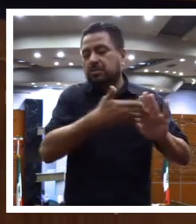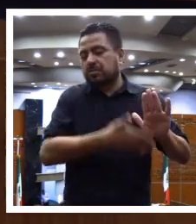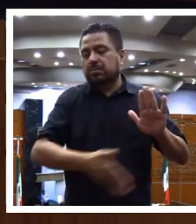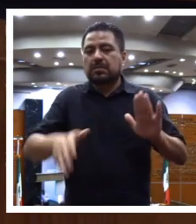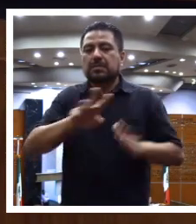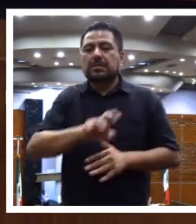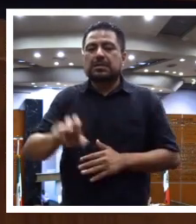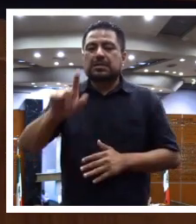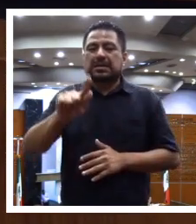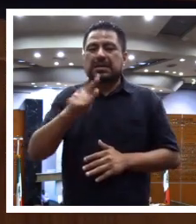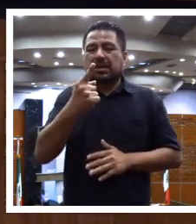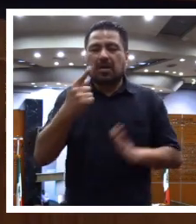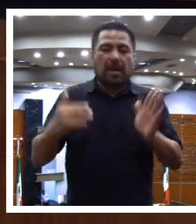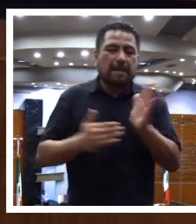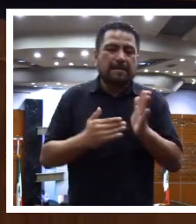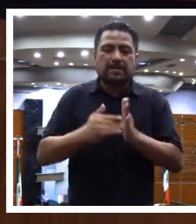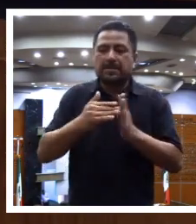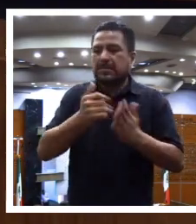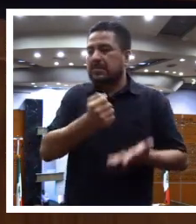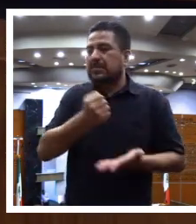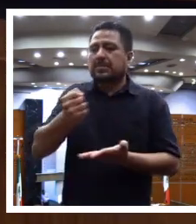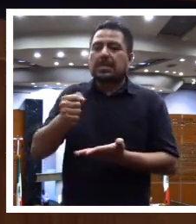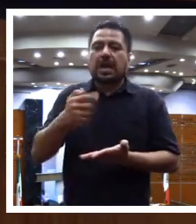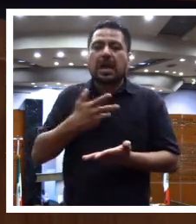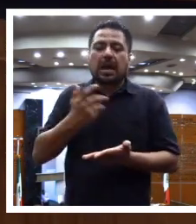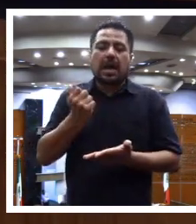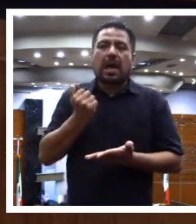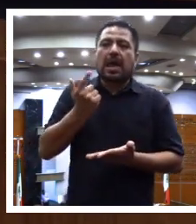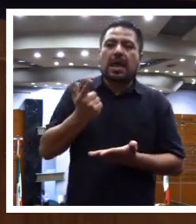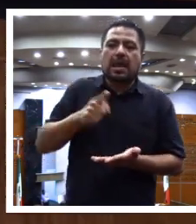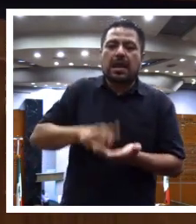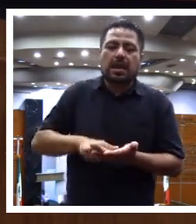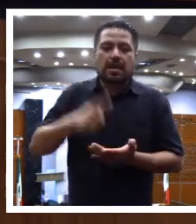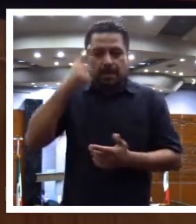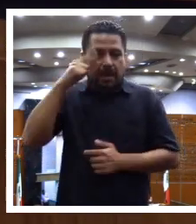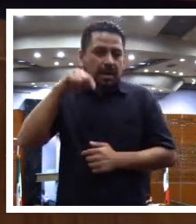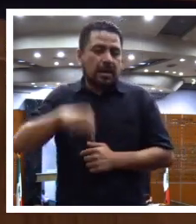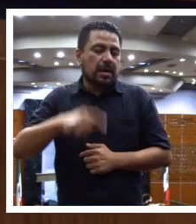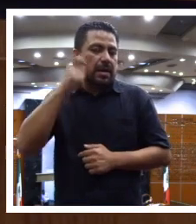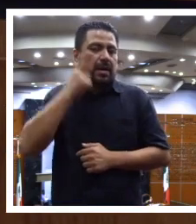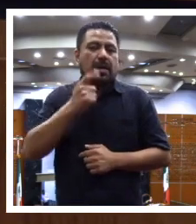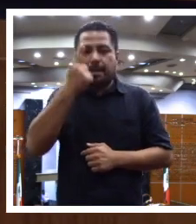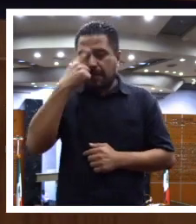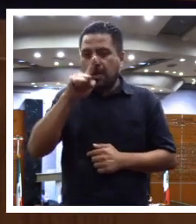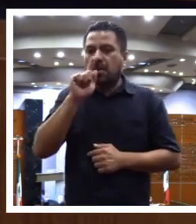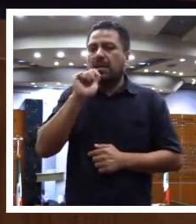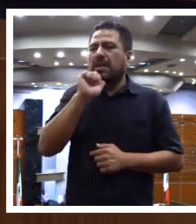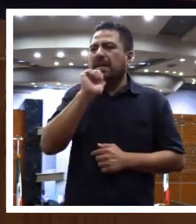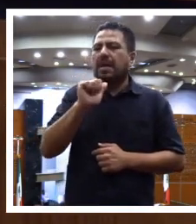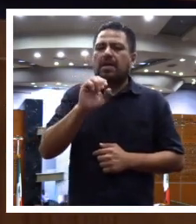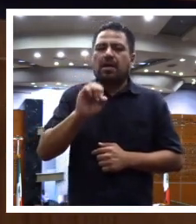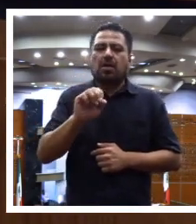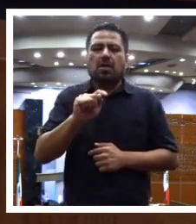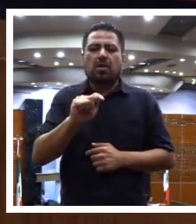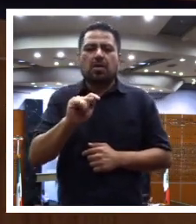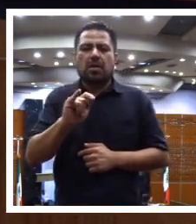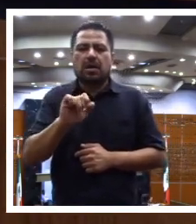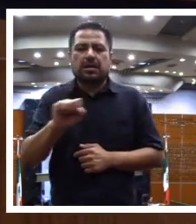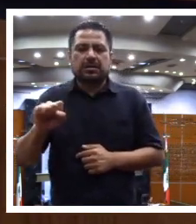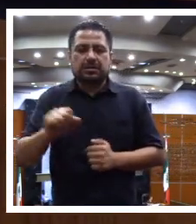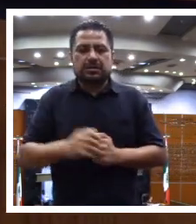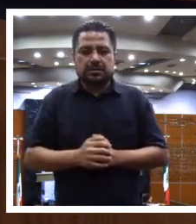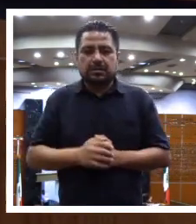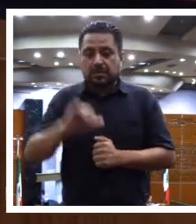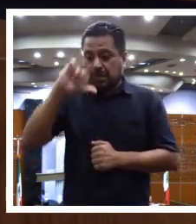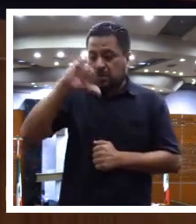esos 371 millones de pesos, hay algo que viene para Guerrero, pero no hay nada para Otis.